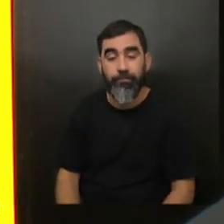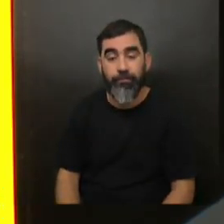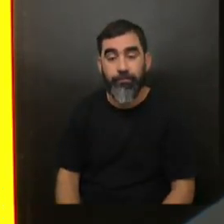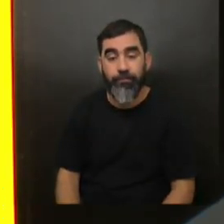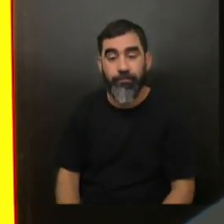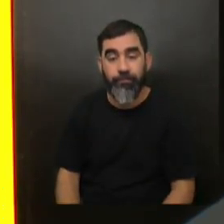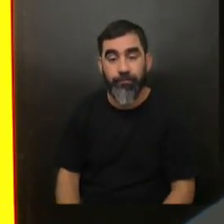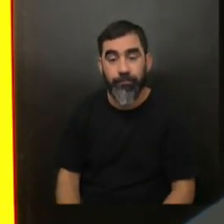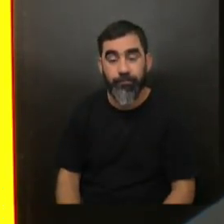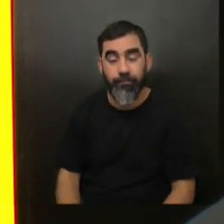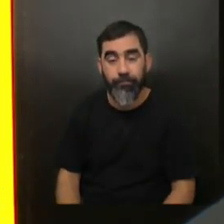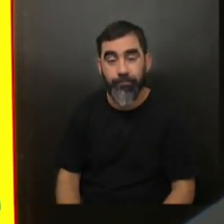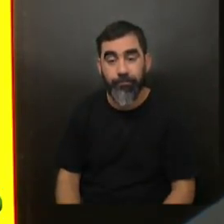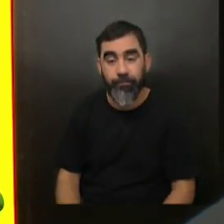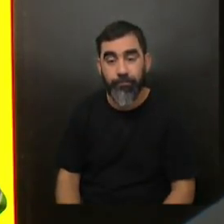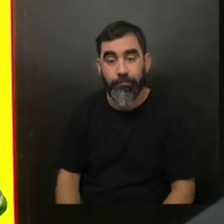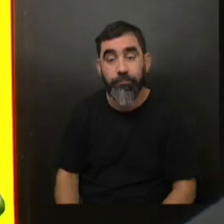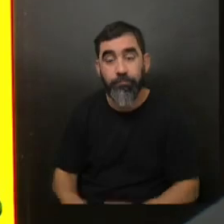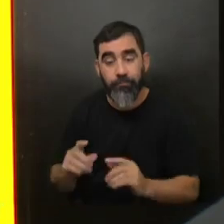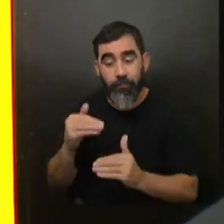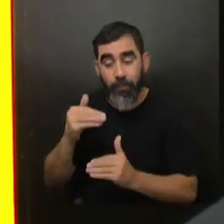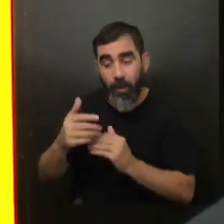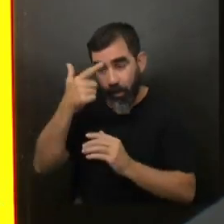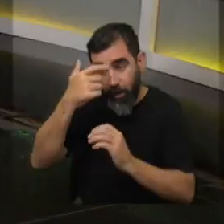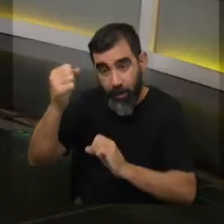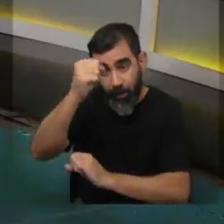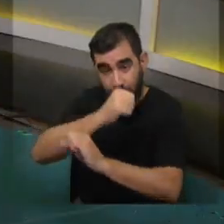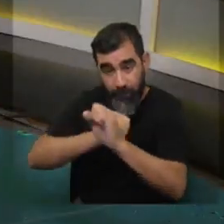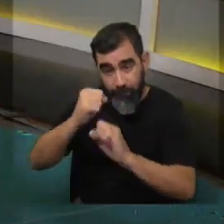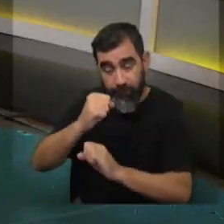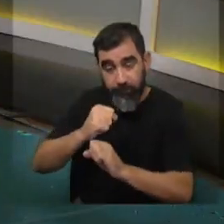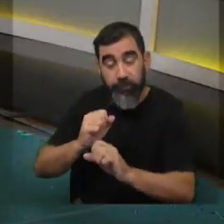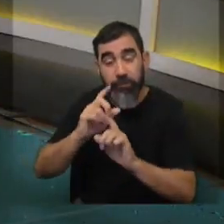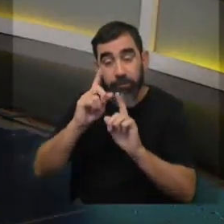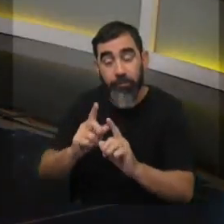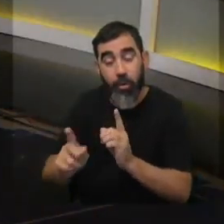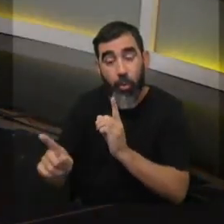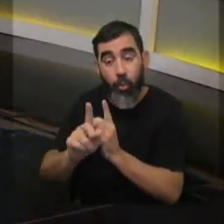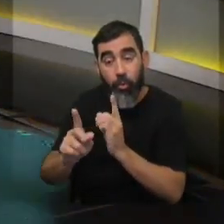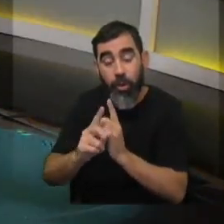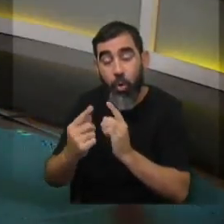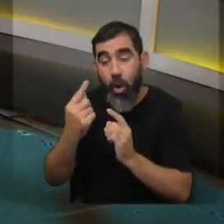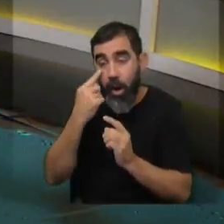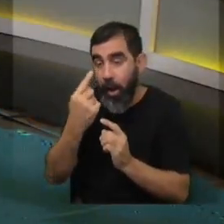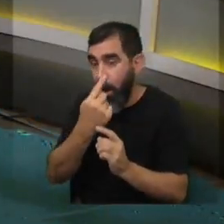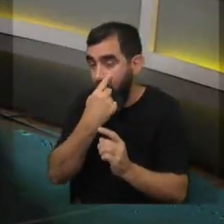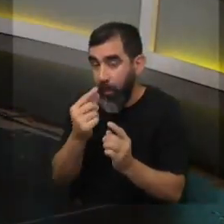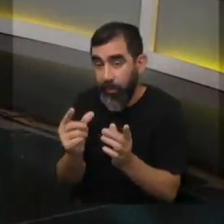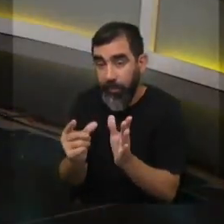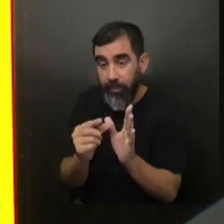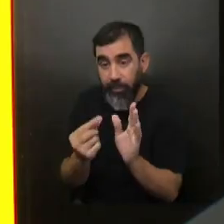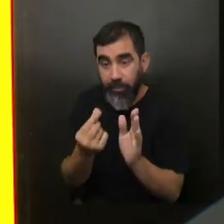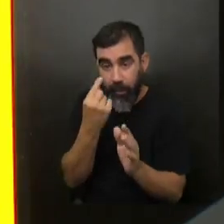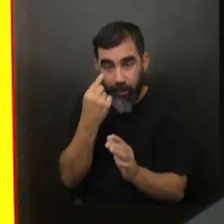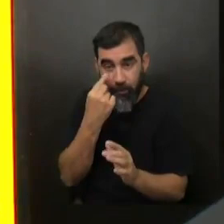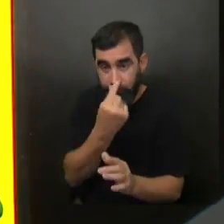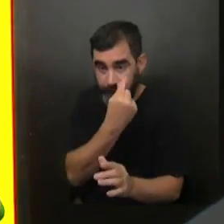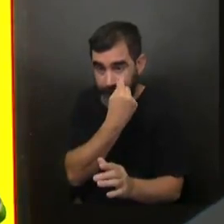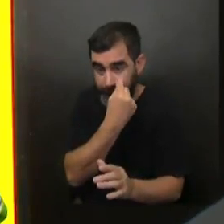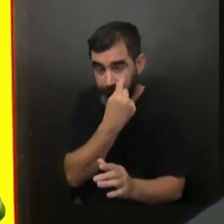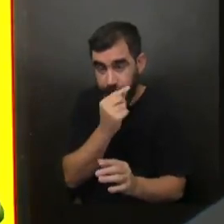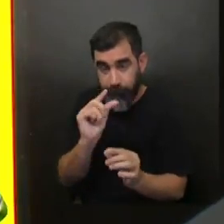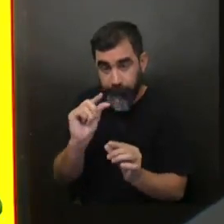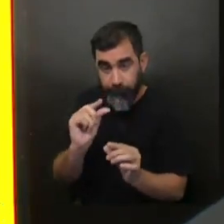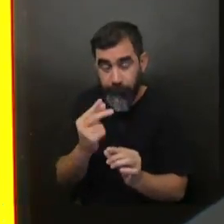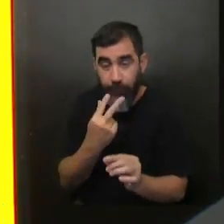que con digamos, el avance de la tecnología aumentaron también los usuarios de lentes de contacto. Y que esto también nos decía que